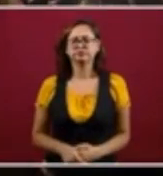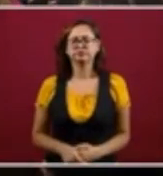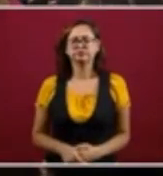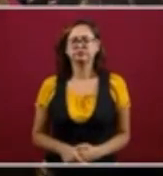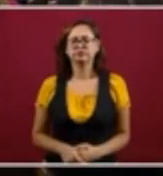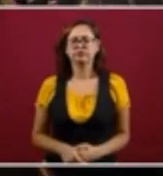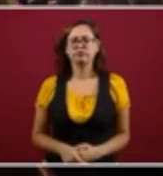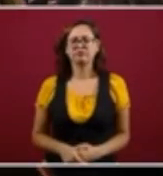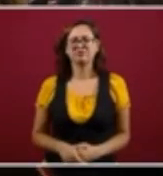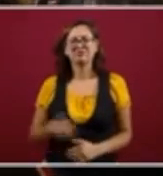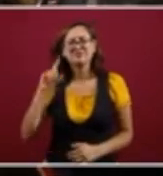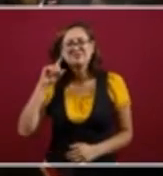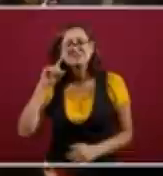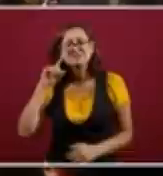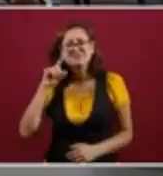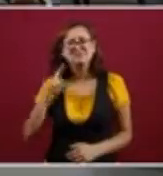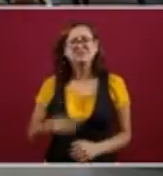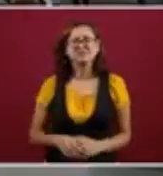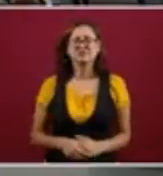¿Cómo?